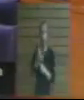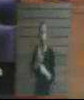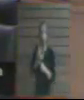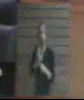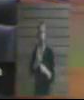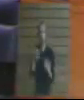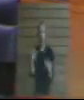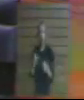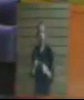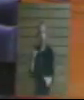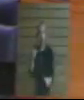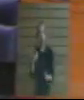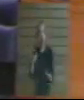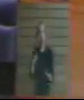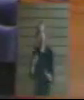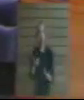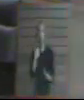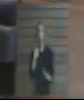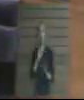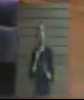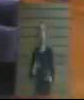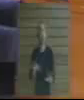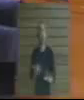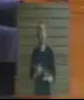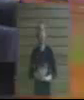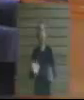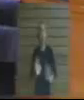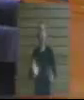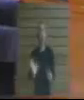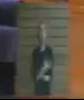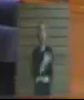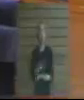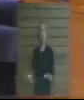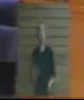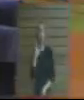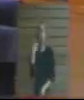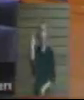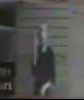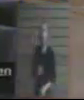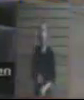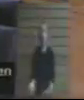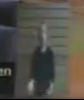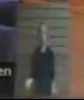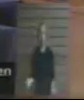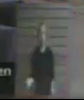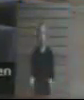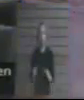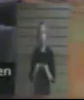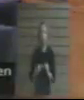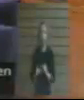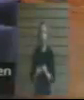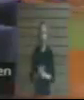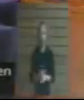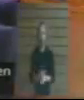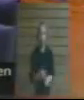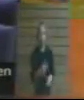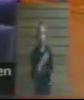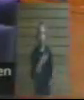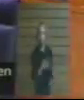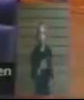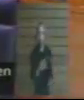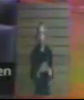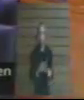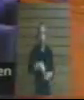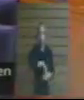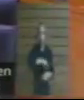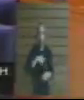ocurrido, dicen que Nastic de Plastic. Y dicen que no. Dicen que no. Y a partir de ahí, sus socios, EH Bildu, sale, en fin,